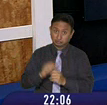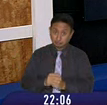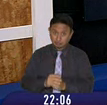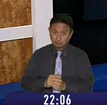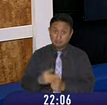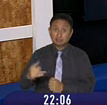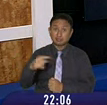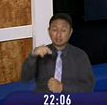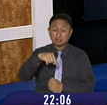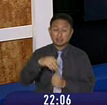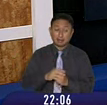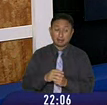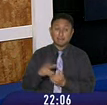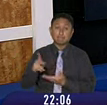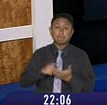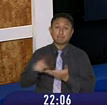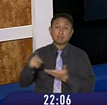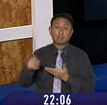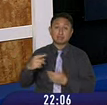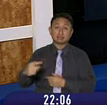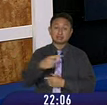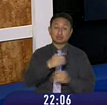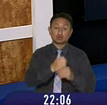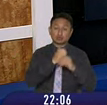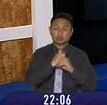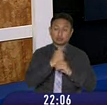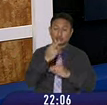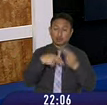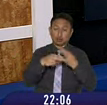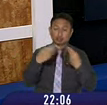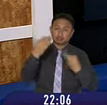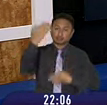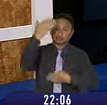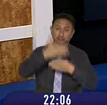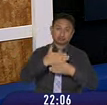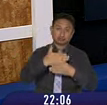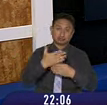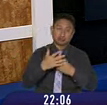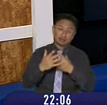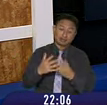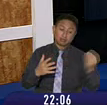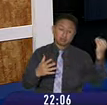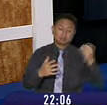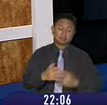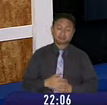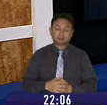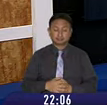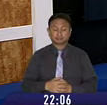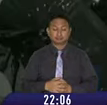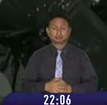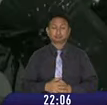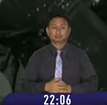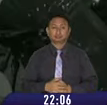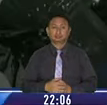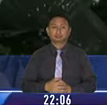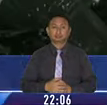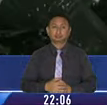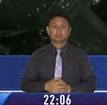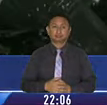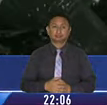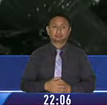Las denominadas vacunas han obligado a muchos a cerrar las puertas y salir de la ciudad.